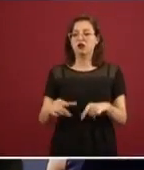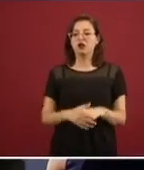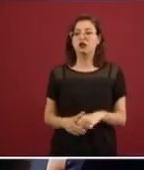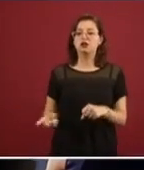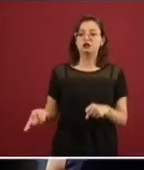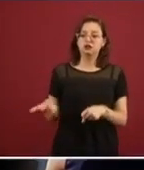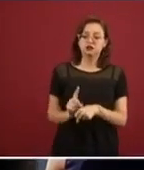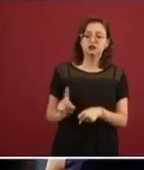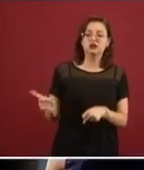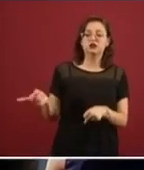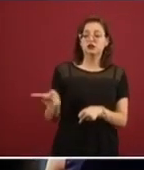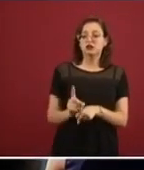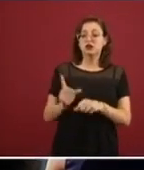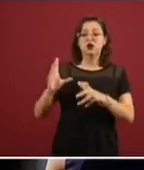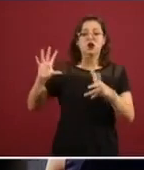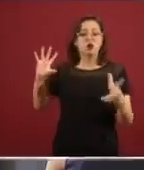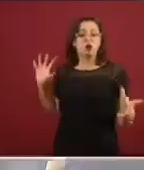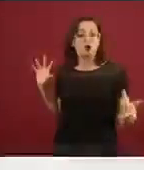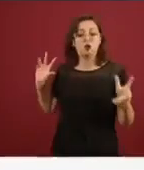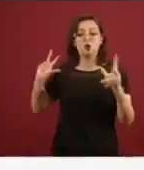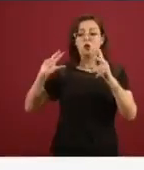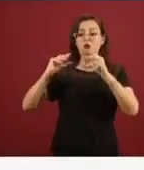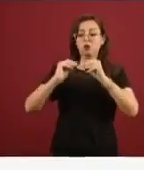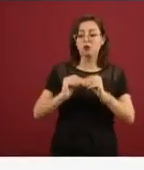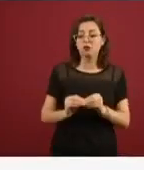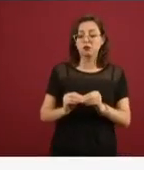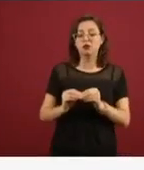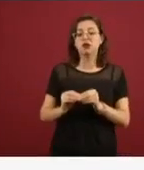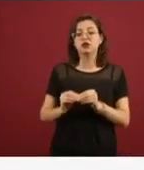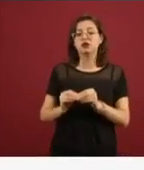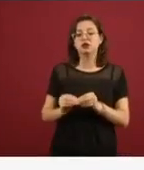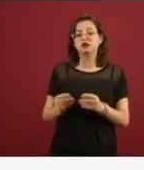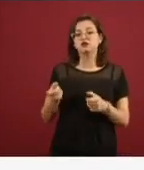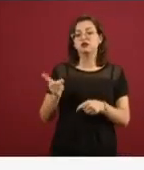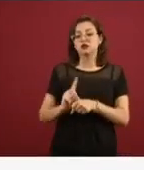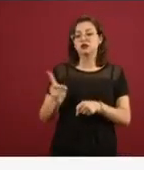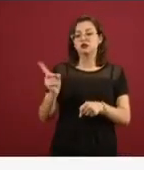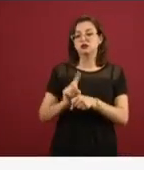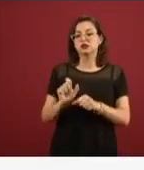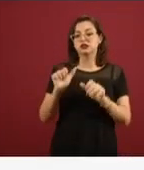diaria de casos confirmados, acumulados, cómo se han acumulado los